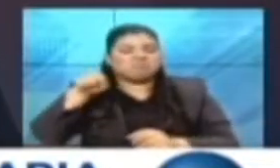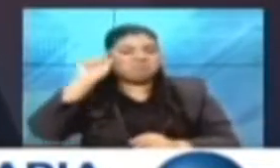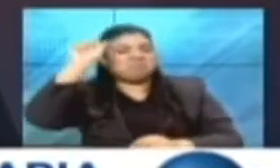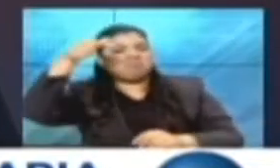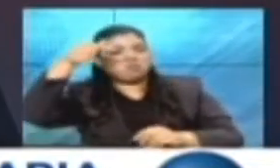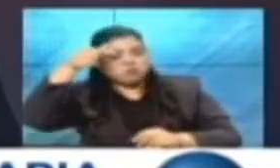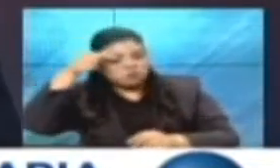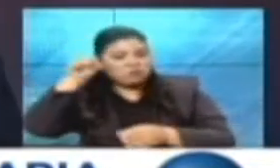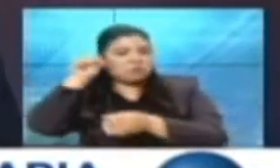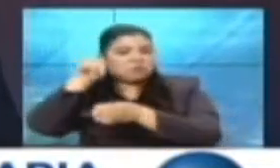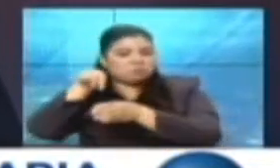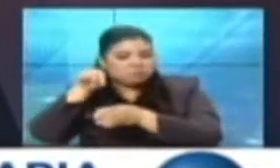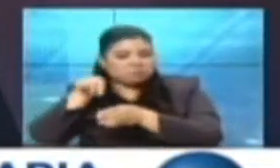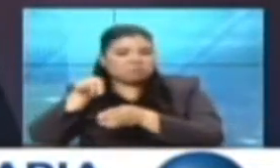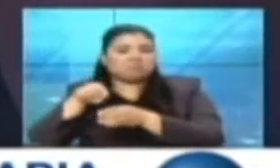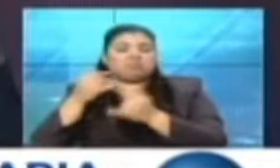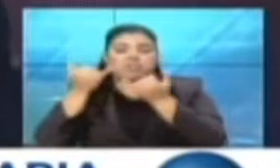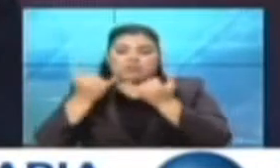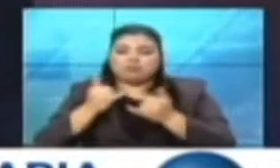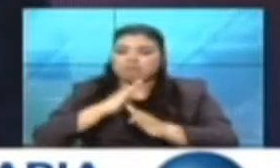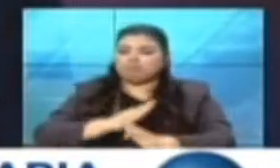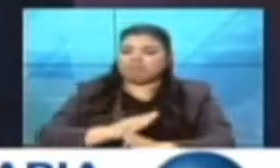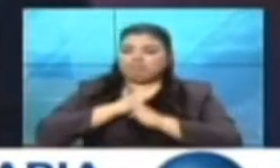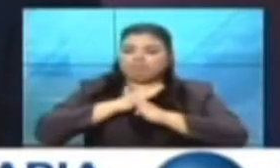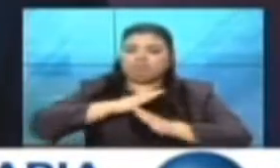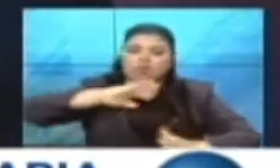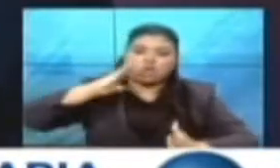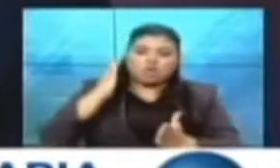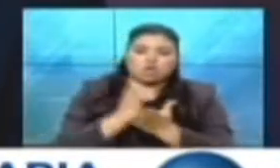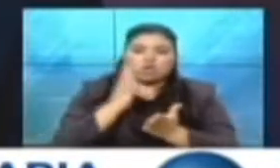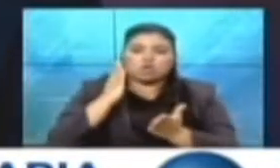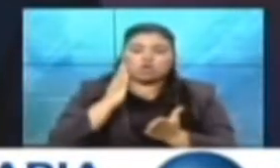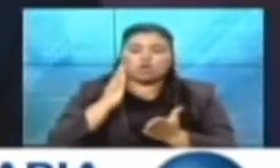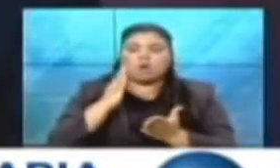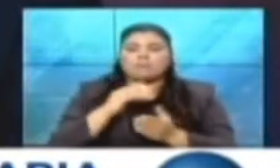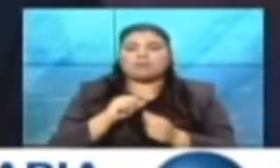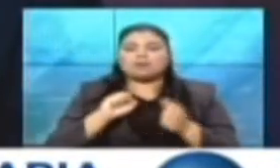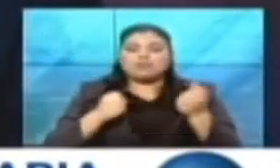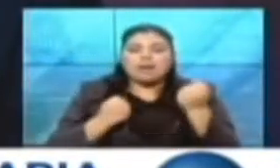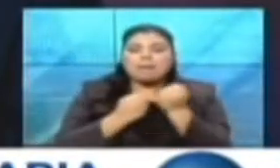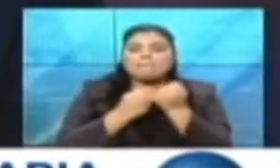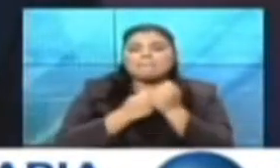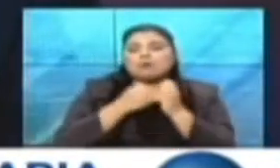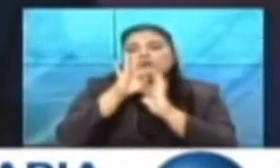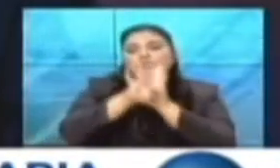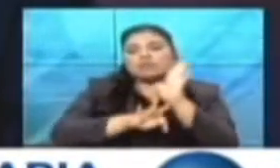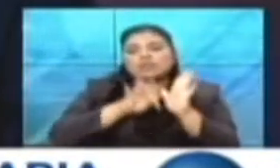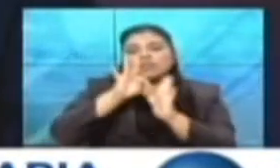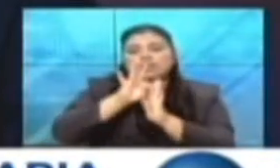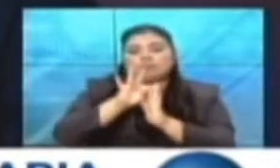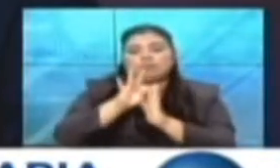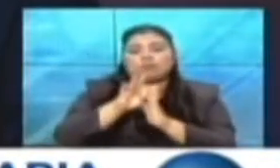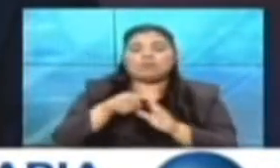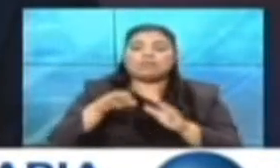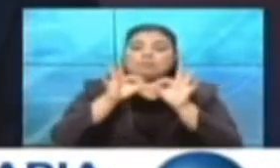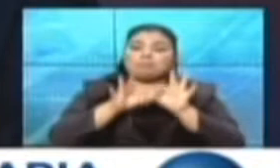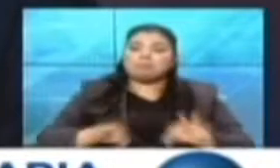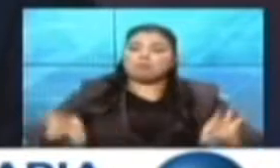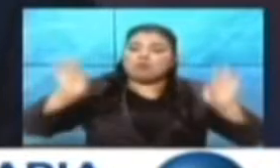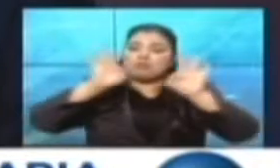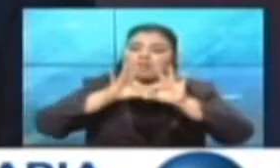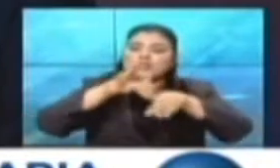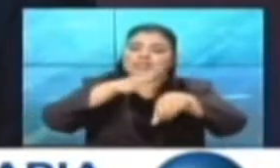tribunal se niega a levantar el fuero a candidatos aquí es importante llamar el pueblo